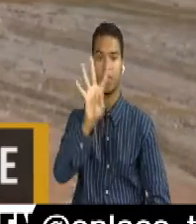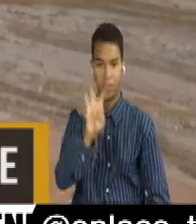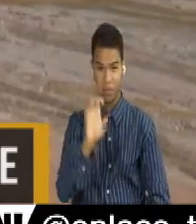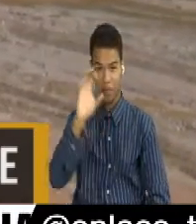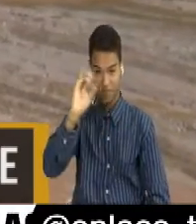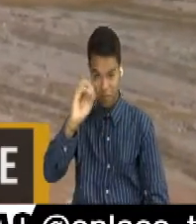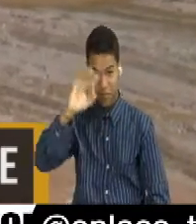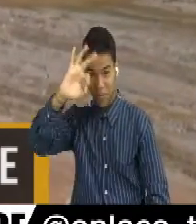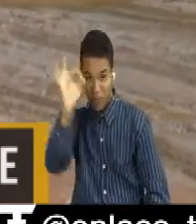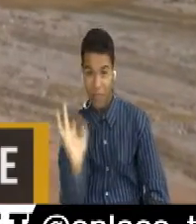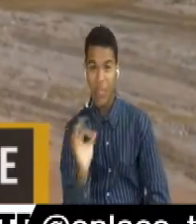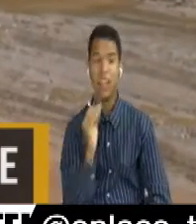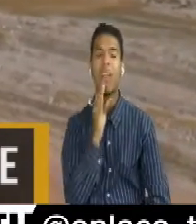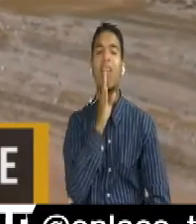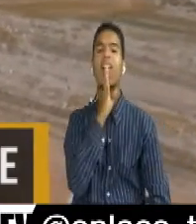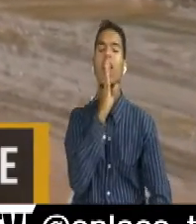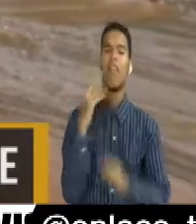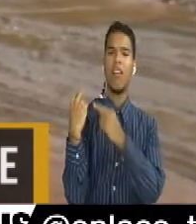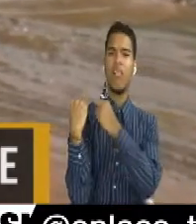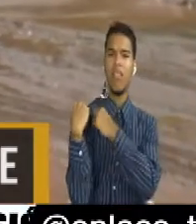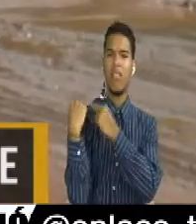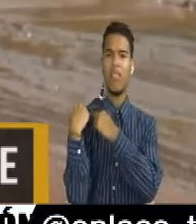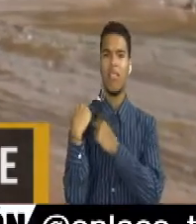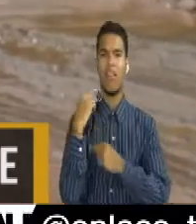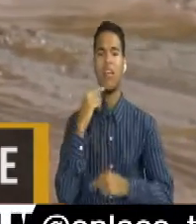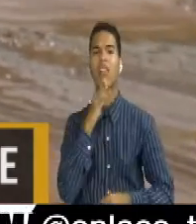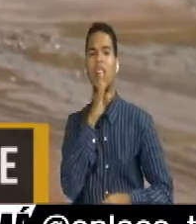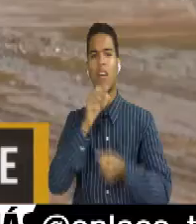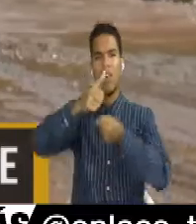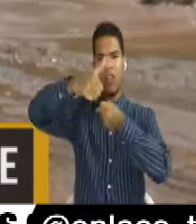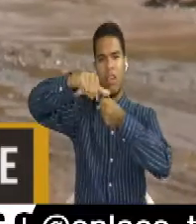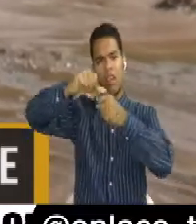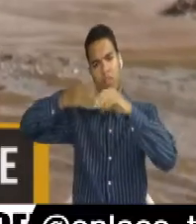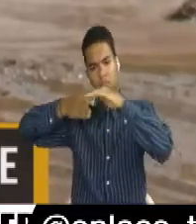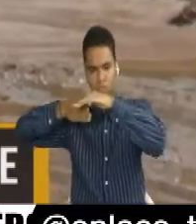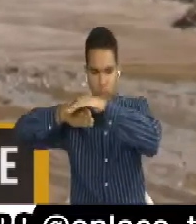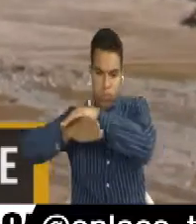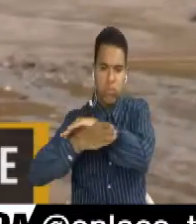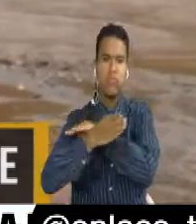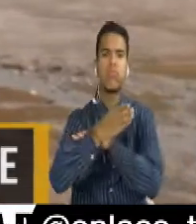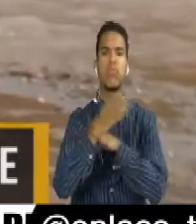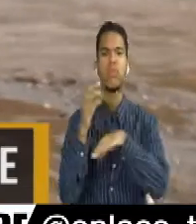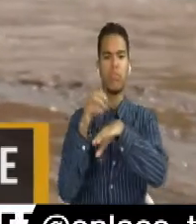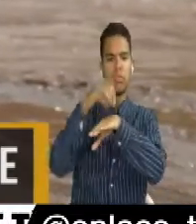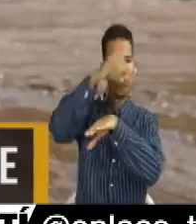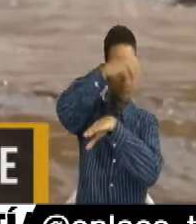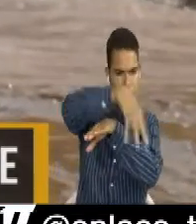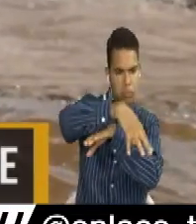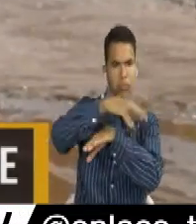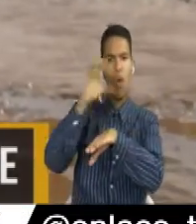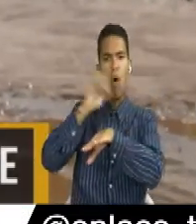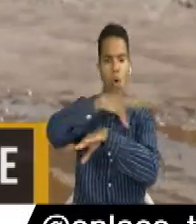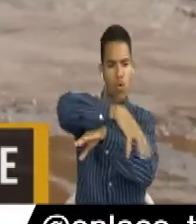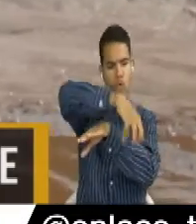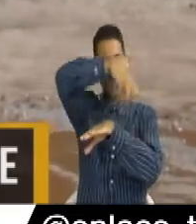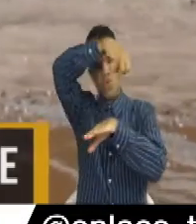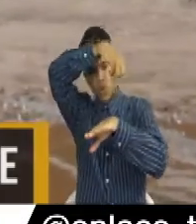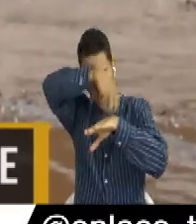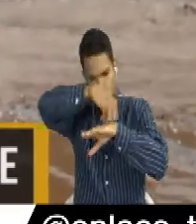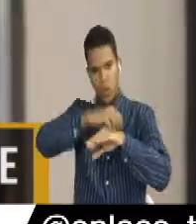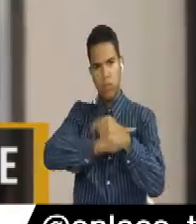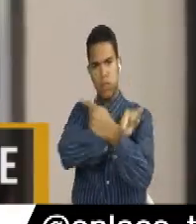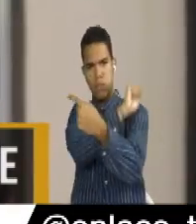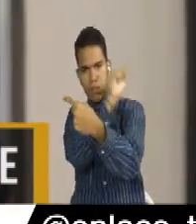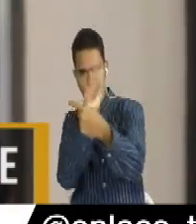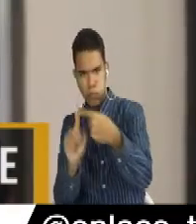El 90% viene, esas tractomulas entran a la refinería a cargar o a descargar combustible y al